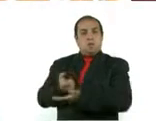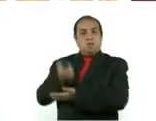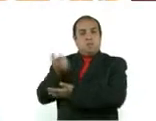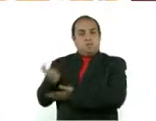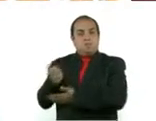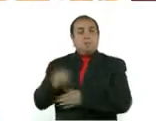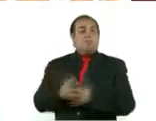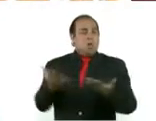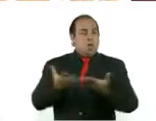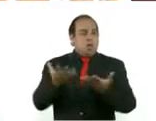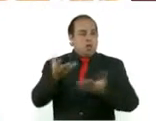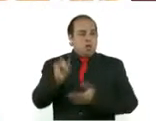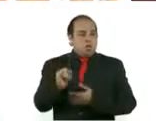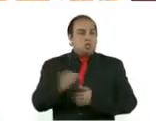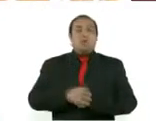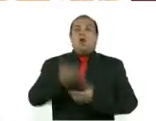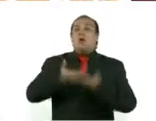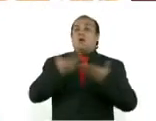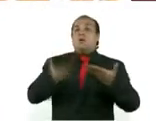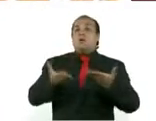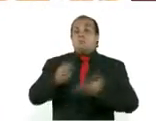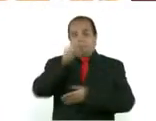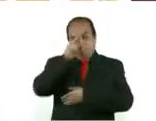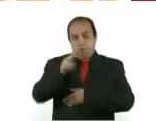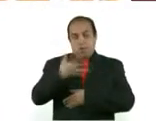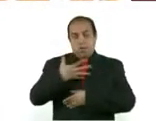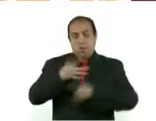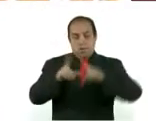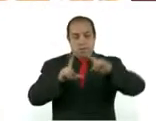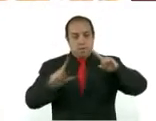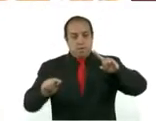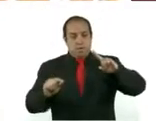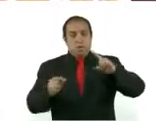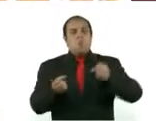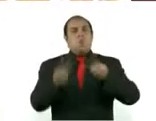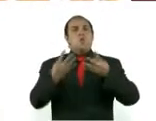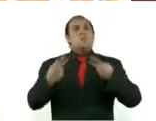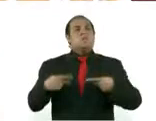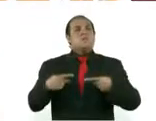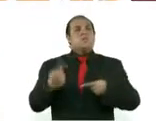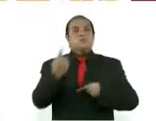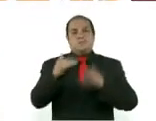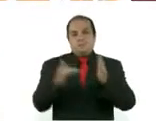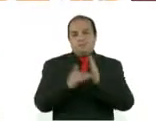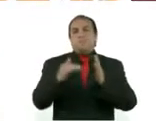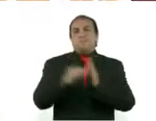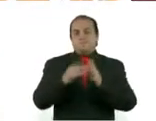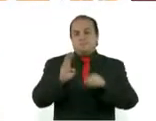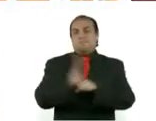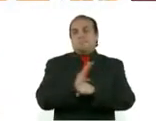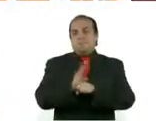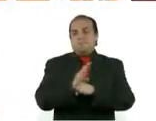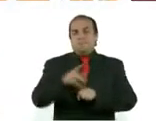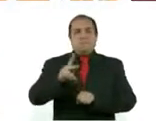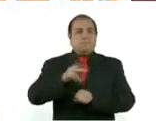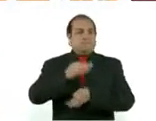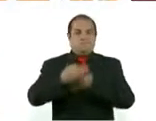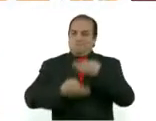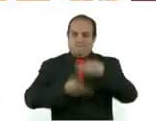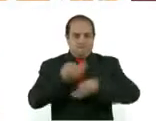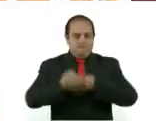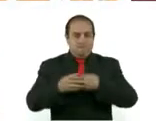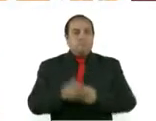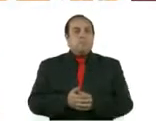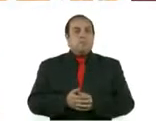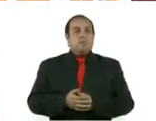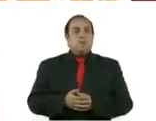hecho y actualmente en México tenemos en todo el país a 1 millón de beneficiarios, pero no son todos.